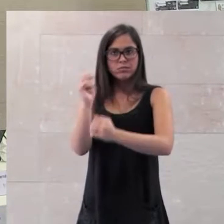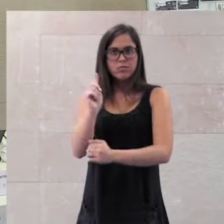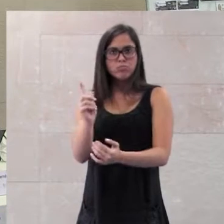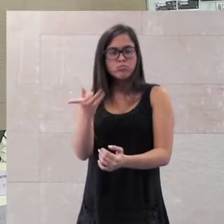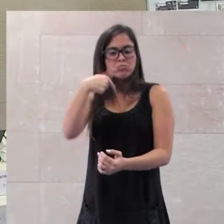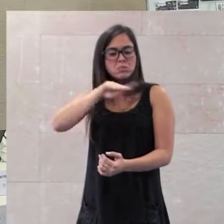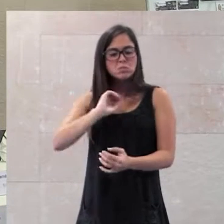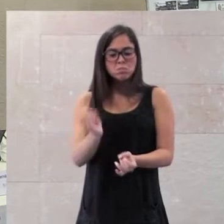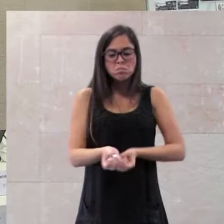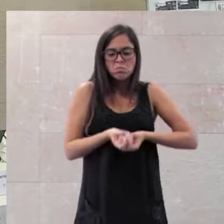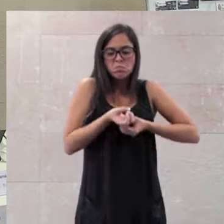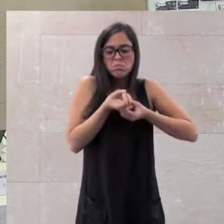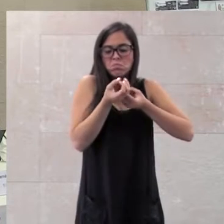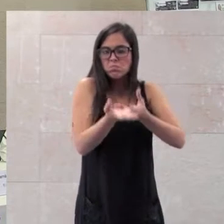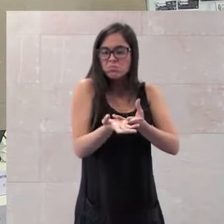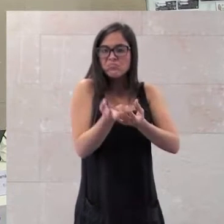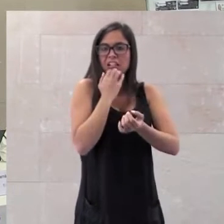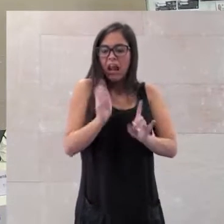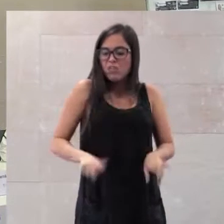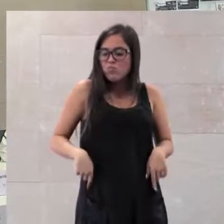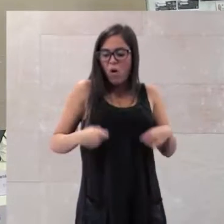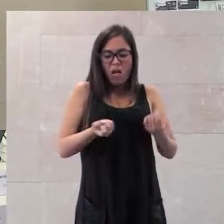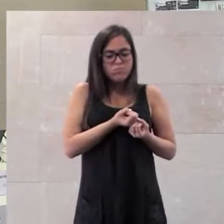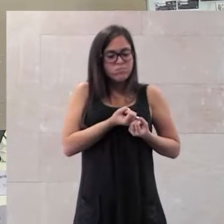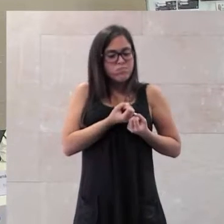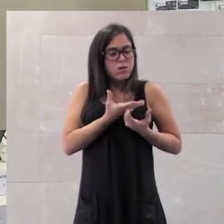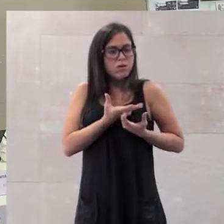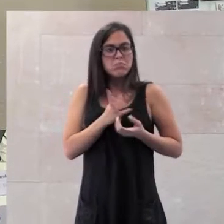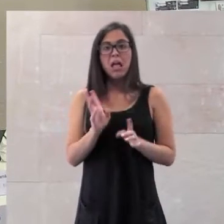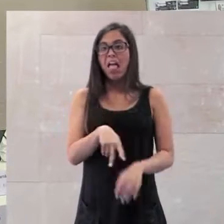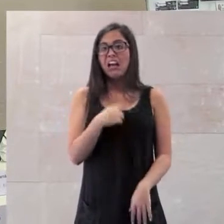que hablemos si nos sale, ¿no?